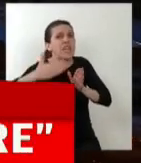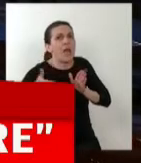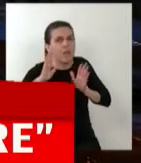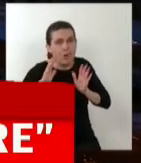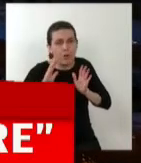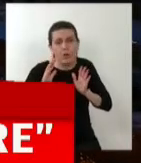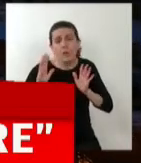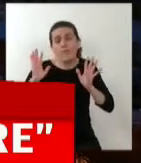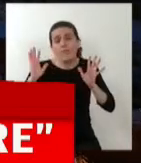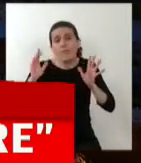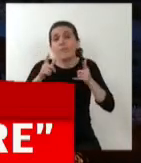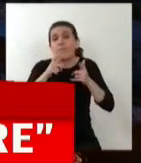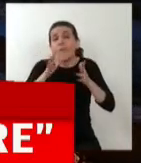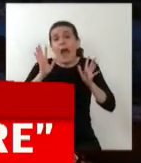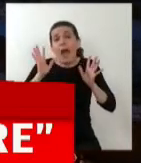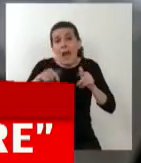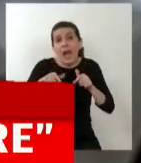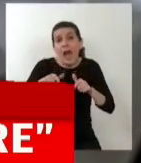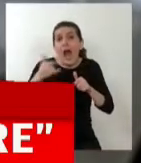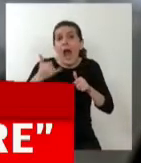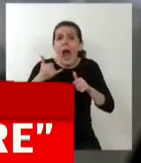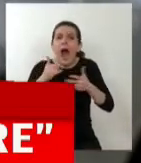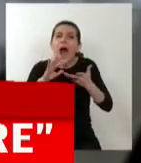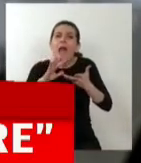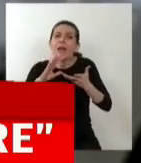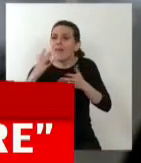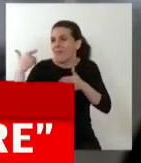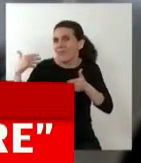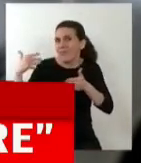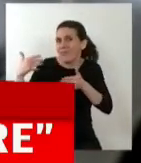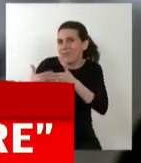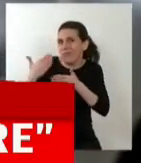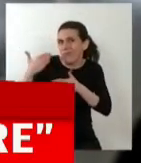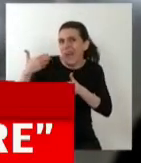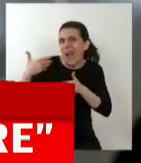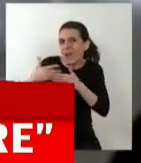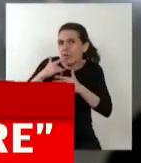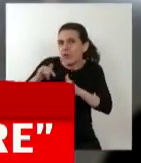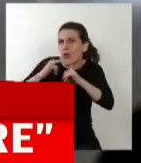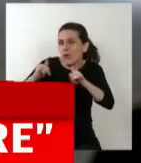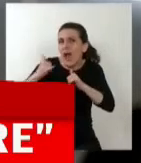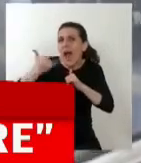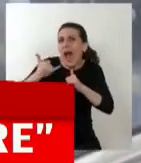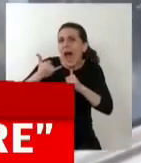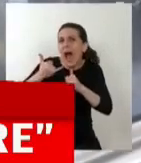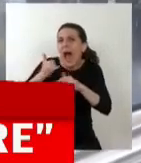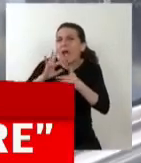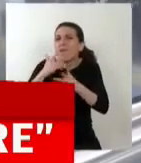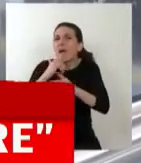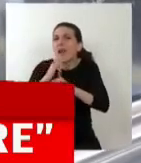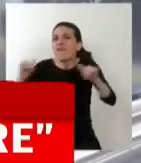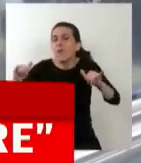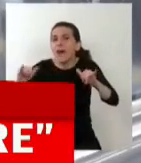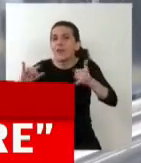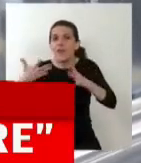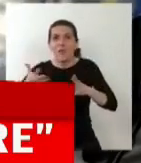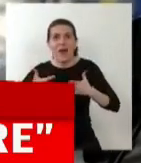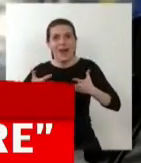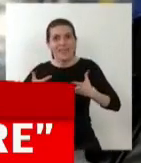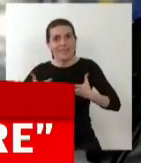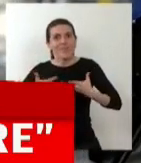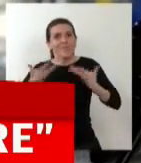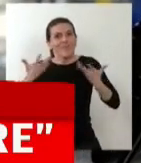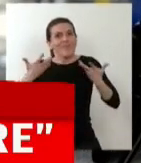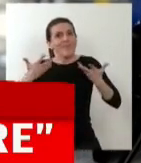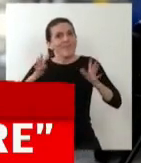Parece haber allí algunos datos alentadores, pero no deben llevarnos a un estado de relajamiento